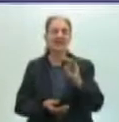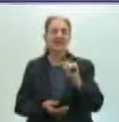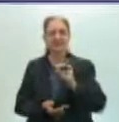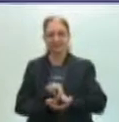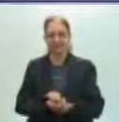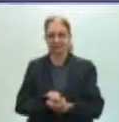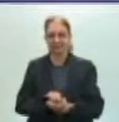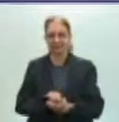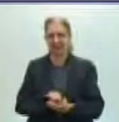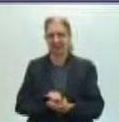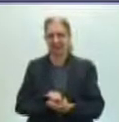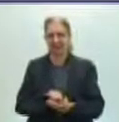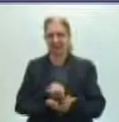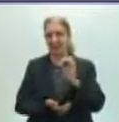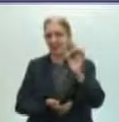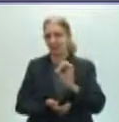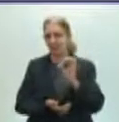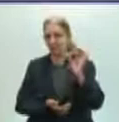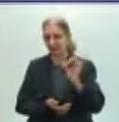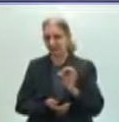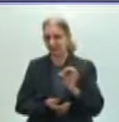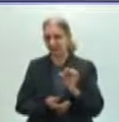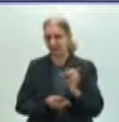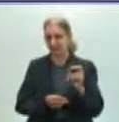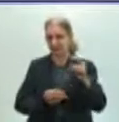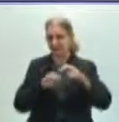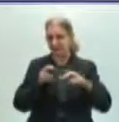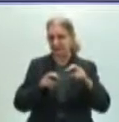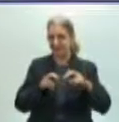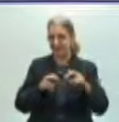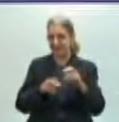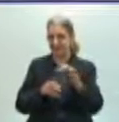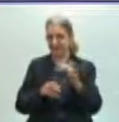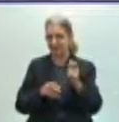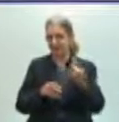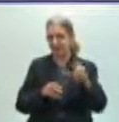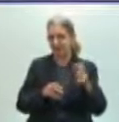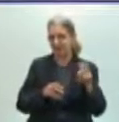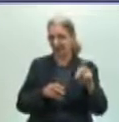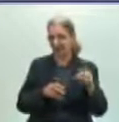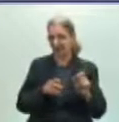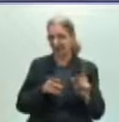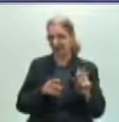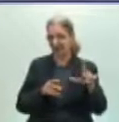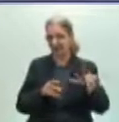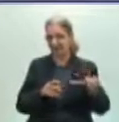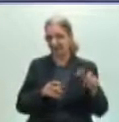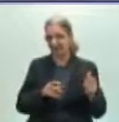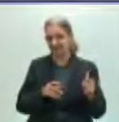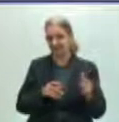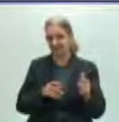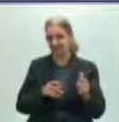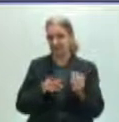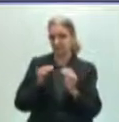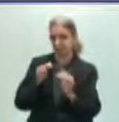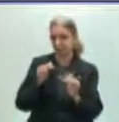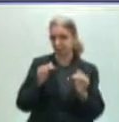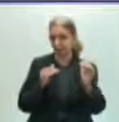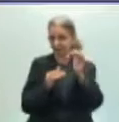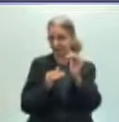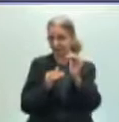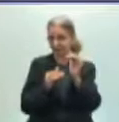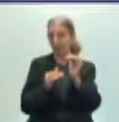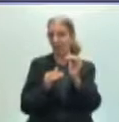el tanto por ciento dedicado a la siembra de malanga excede en 8 puntos